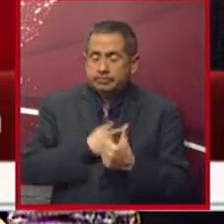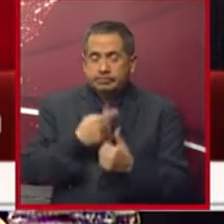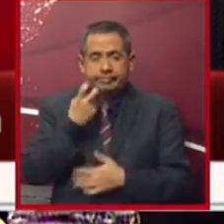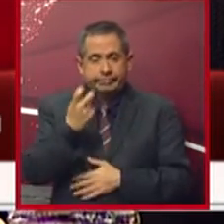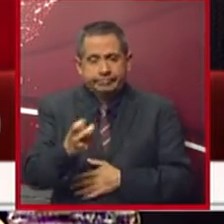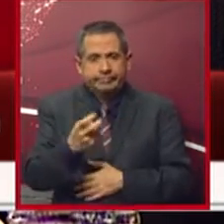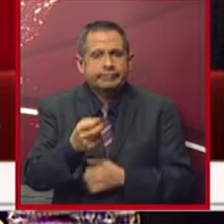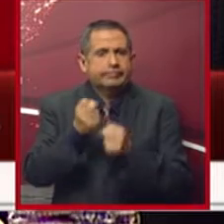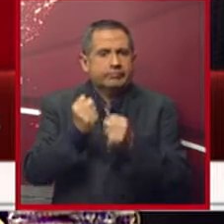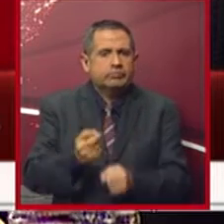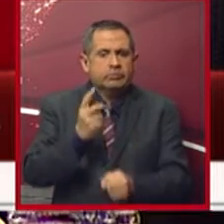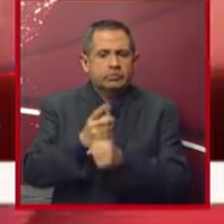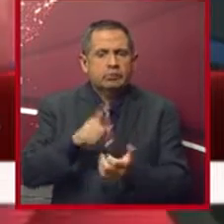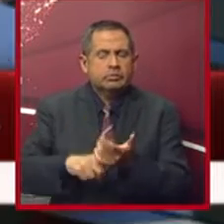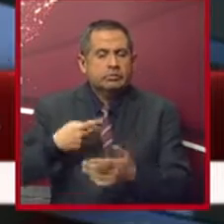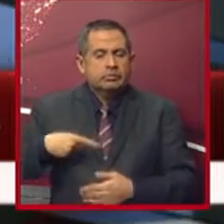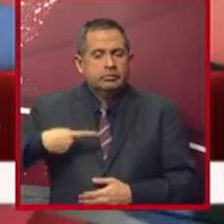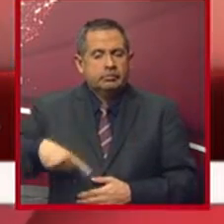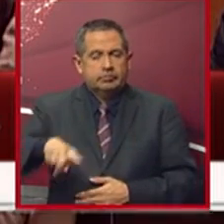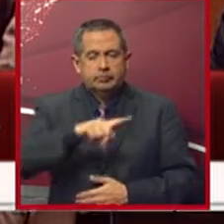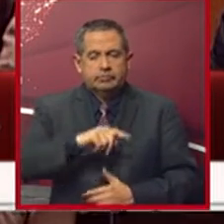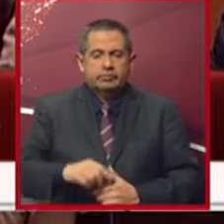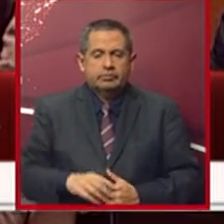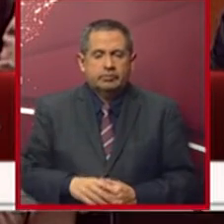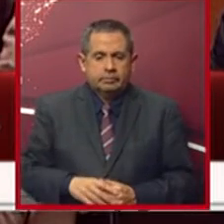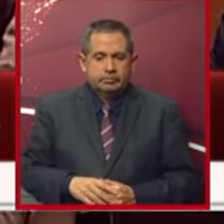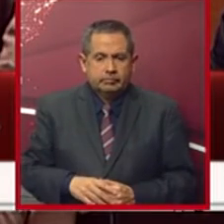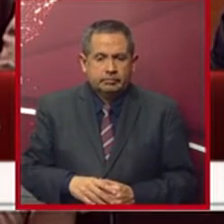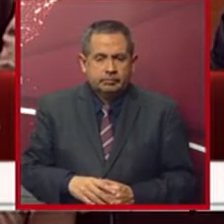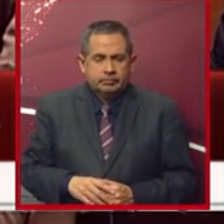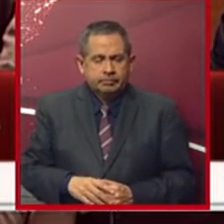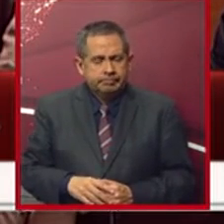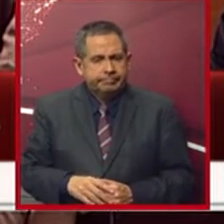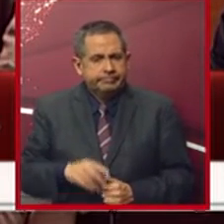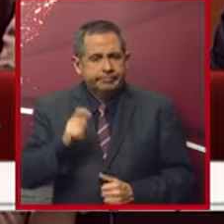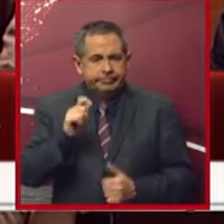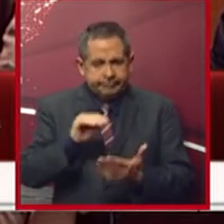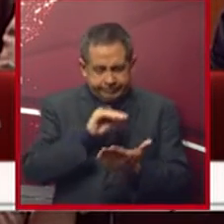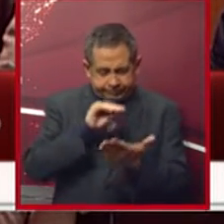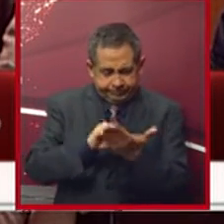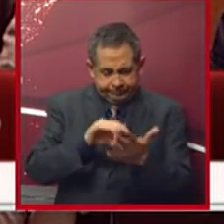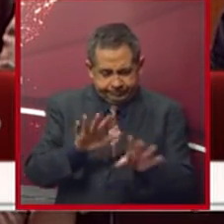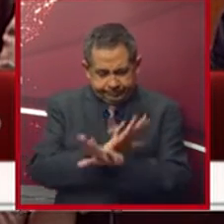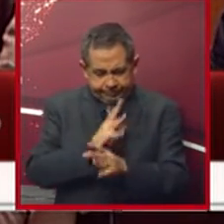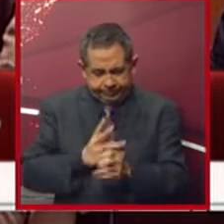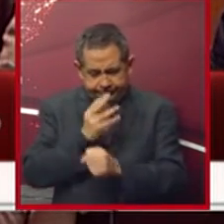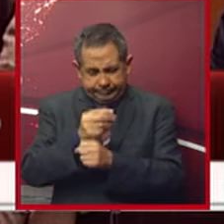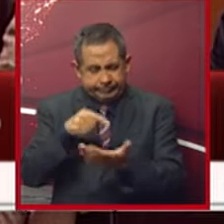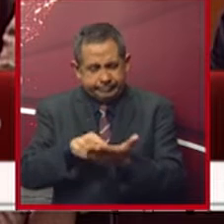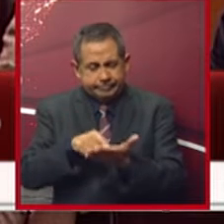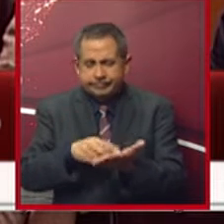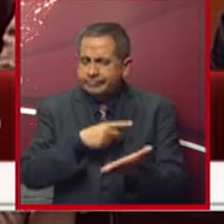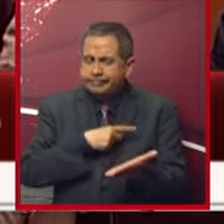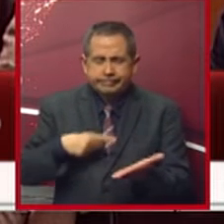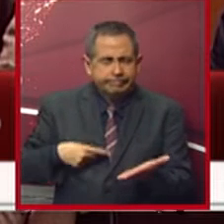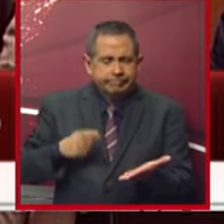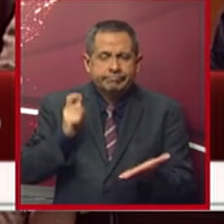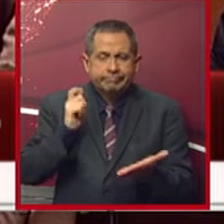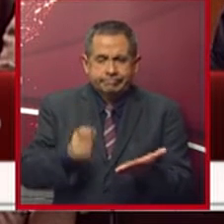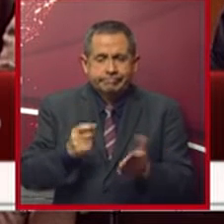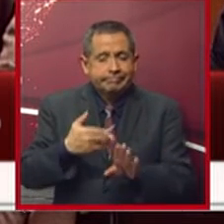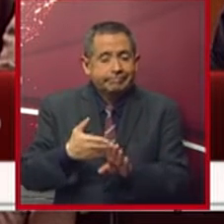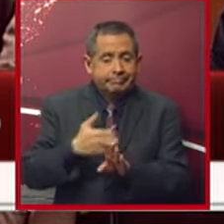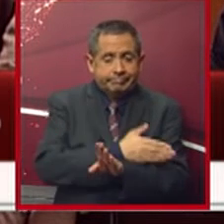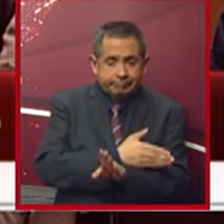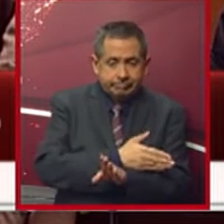y seguridad pública. Lo que le va a dar contenido a la reforma debe ser